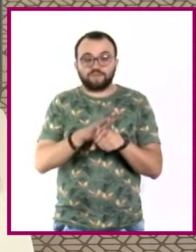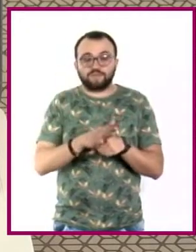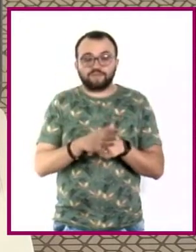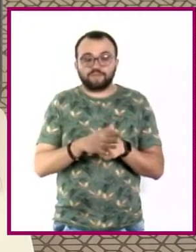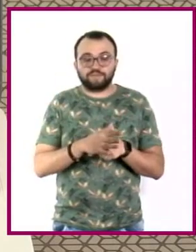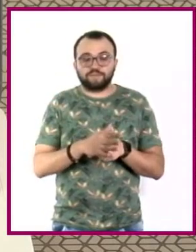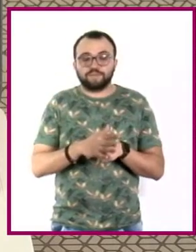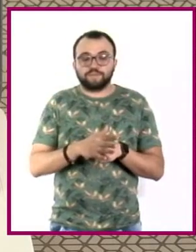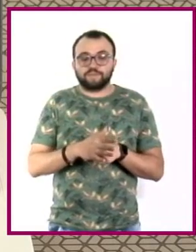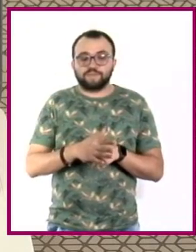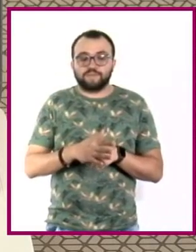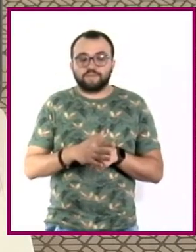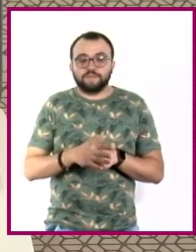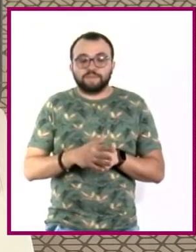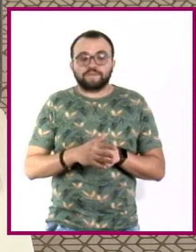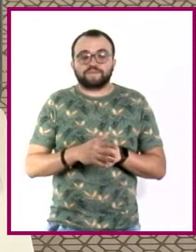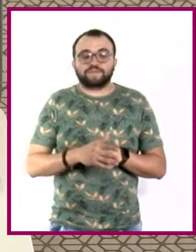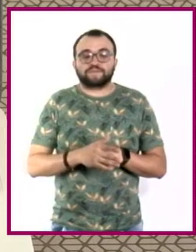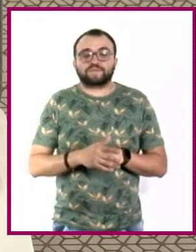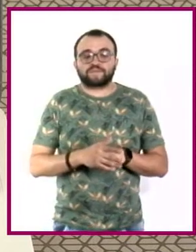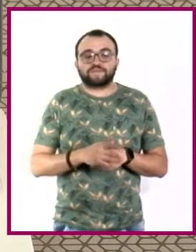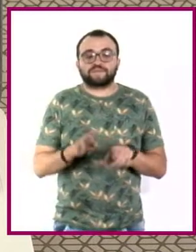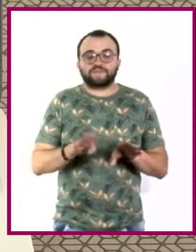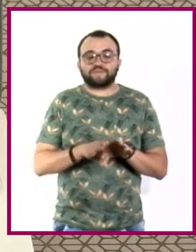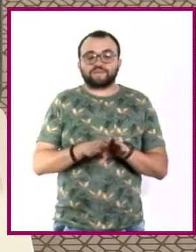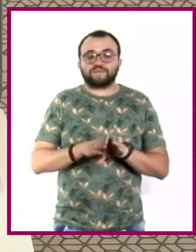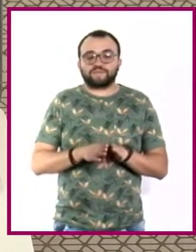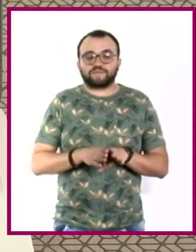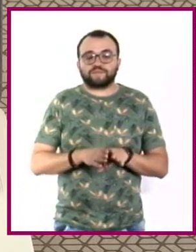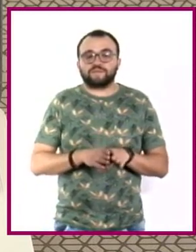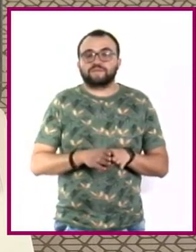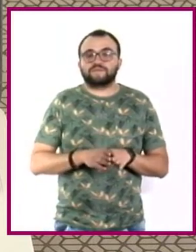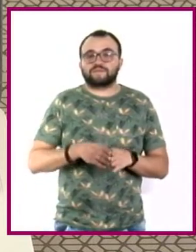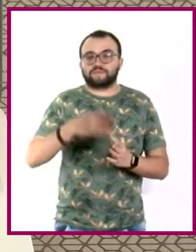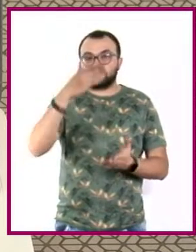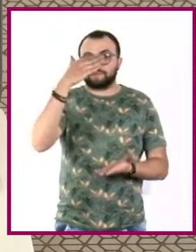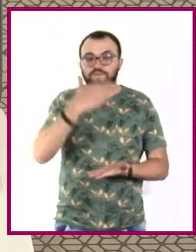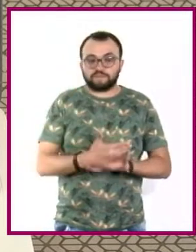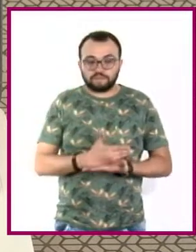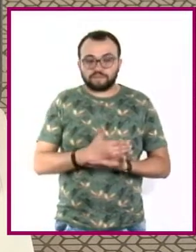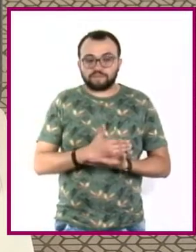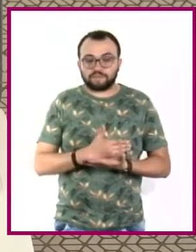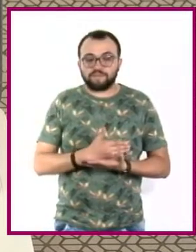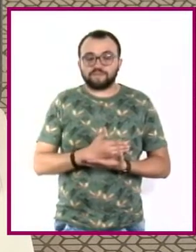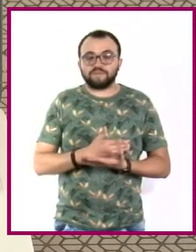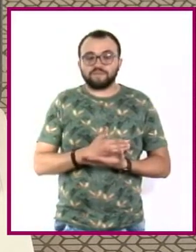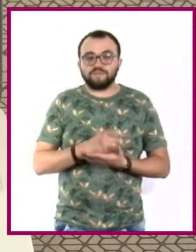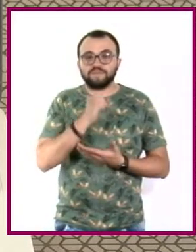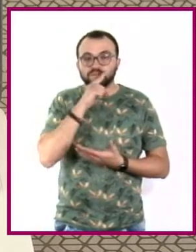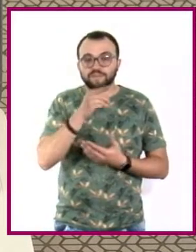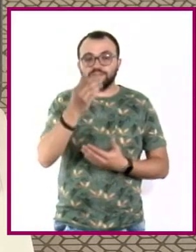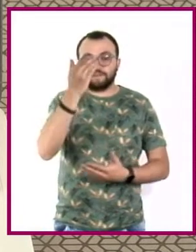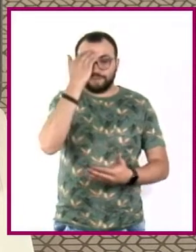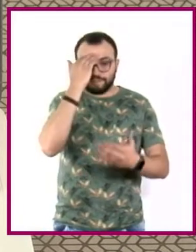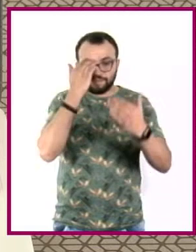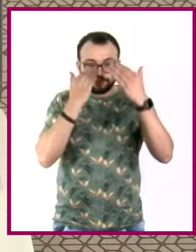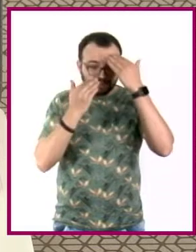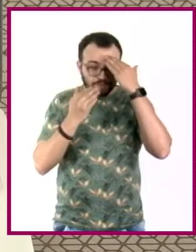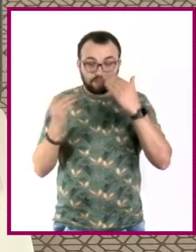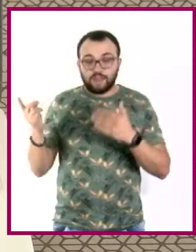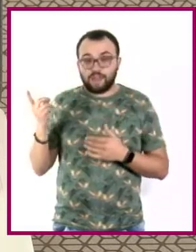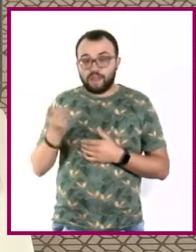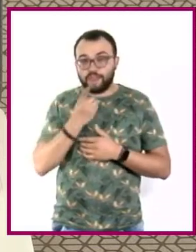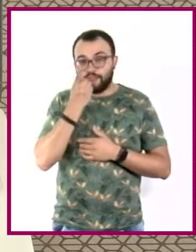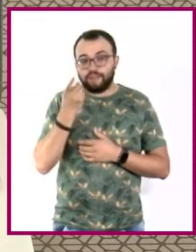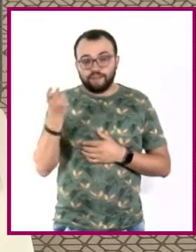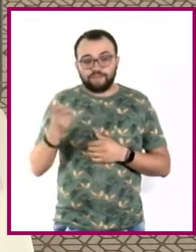en el paro, digamos, o una pausa en la generación de conocimiento. Él dijo eso,